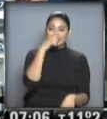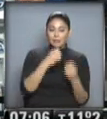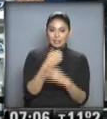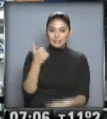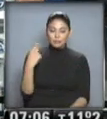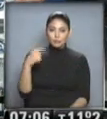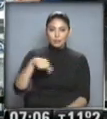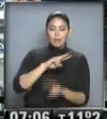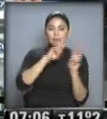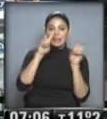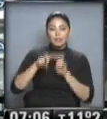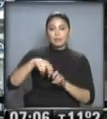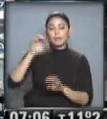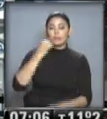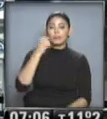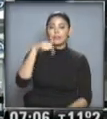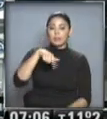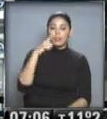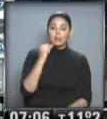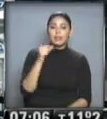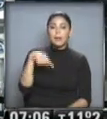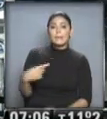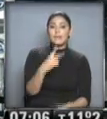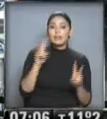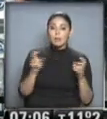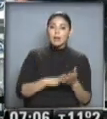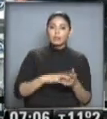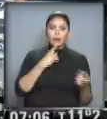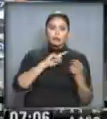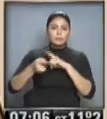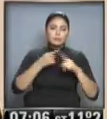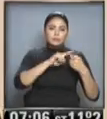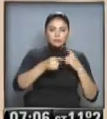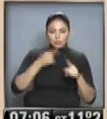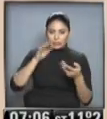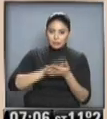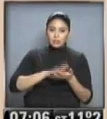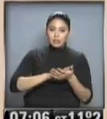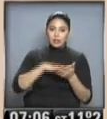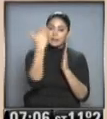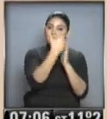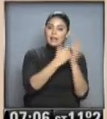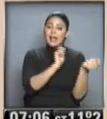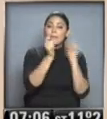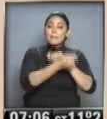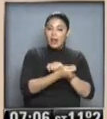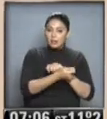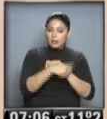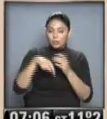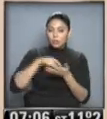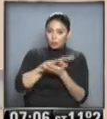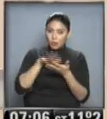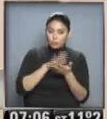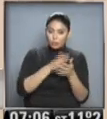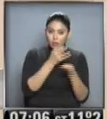Empezamos a repasar los temas destacados del día. El primero tiene que ver con el debate generado en torno al cambio de currícula en la ciudad de